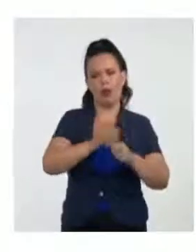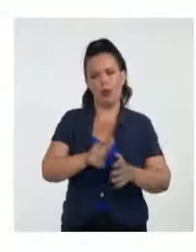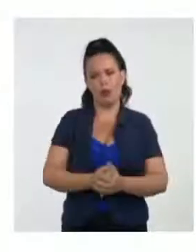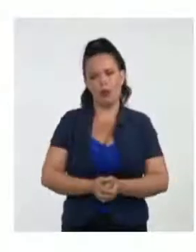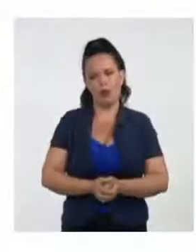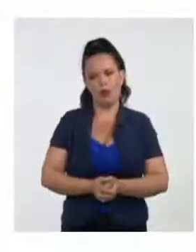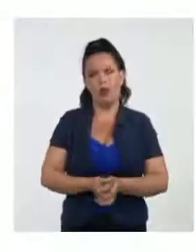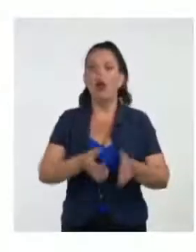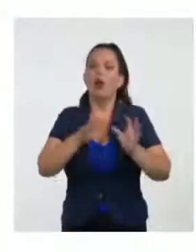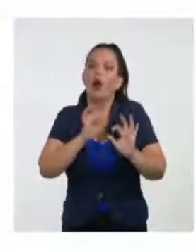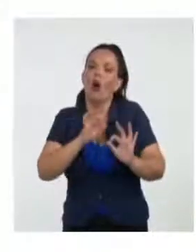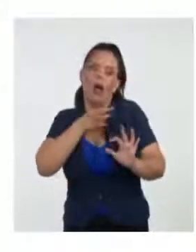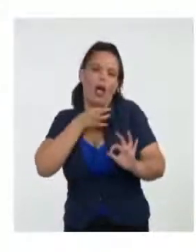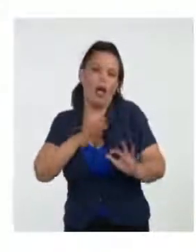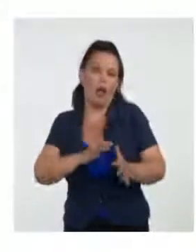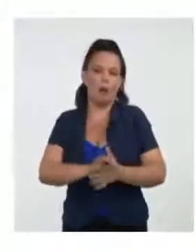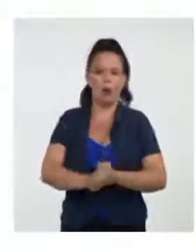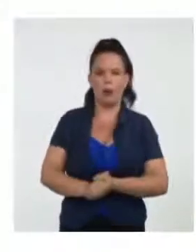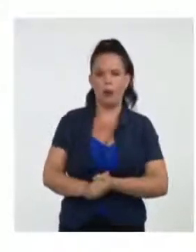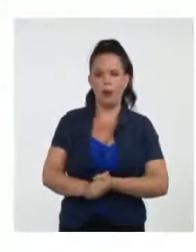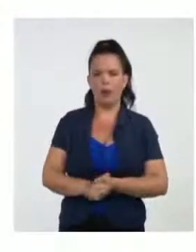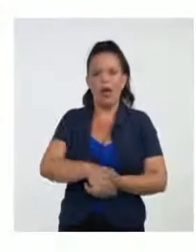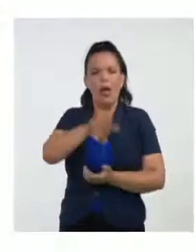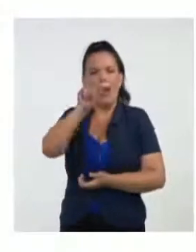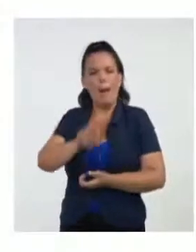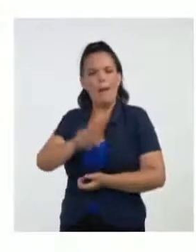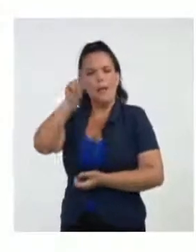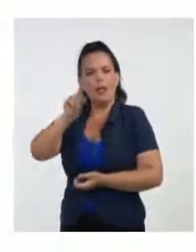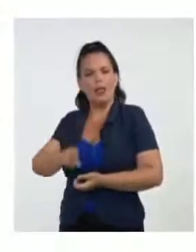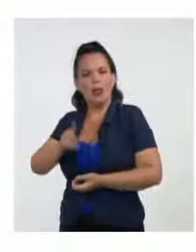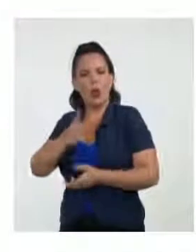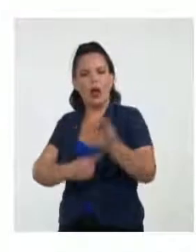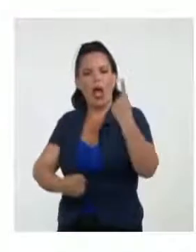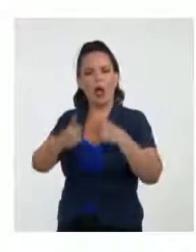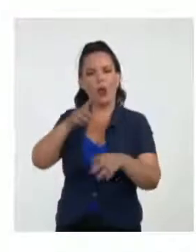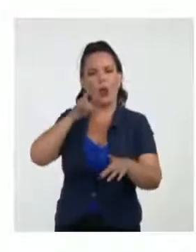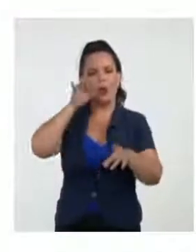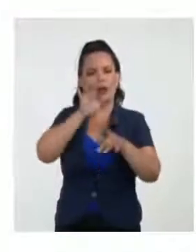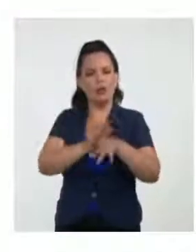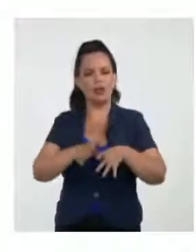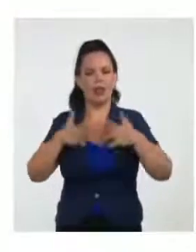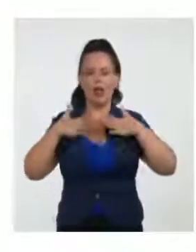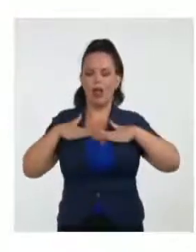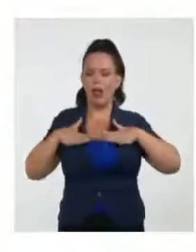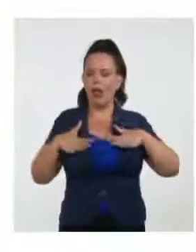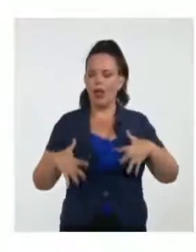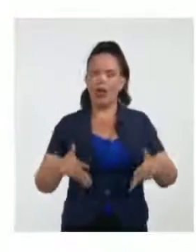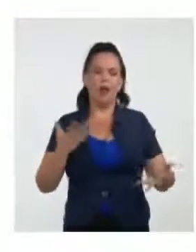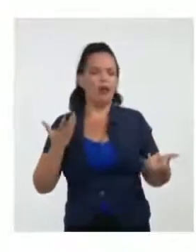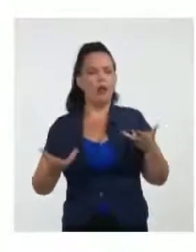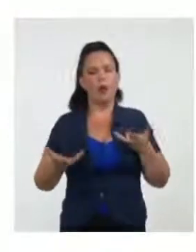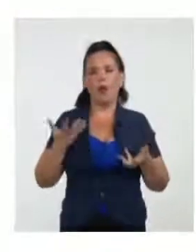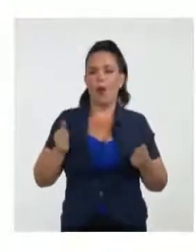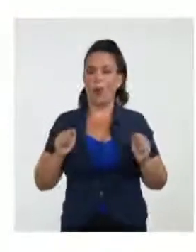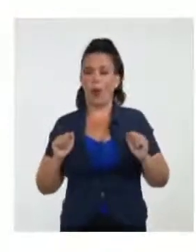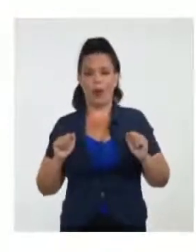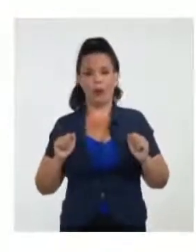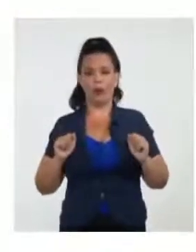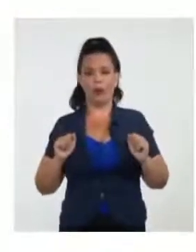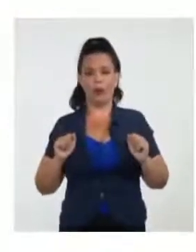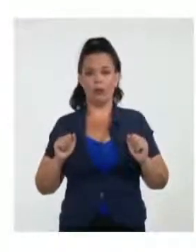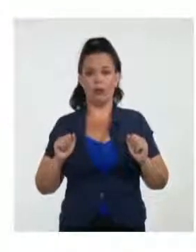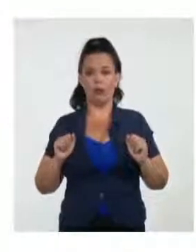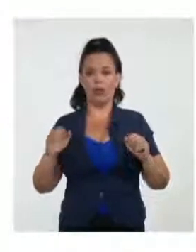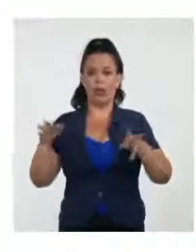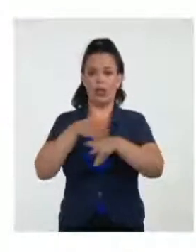ejemplo, empiezan a relajarse, digamos, en la disciplina, en fin, cosas por el estilo que pueden ocasionar que